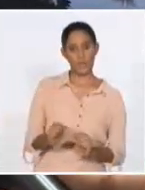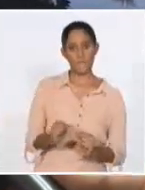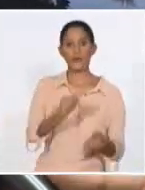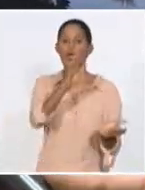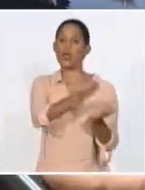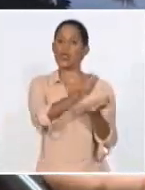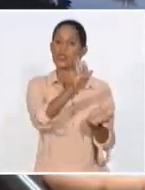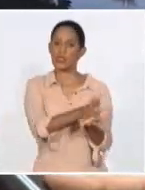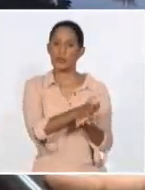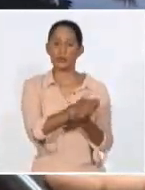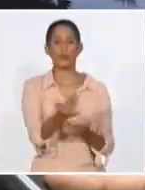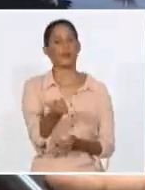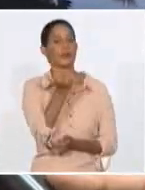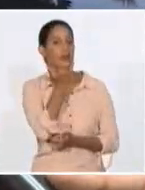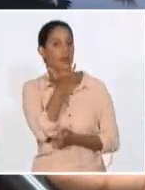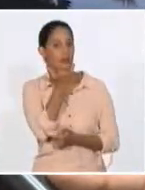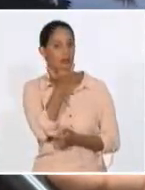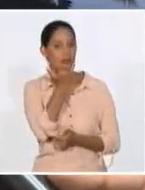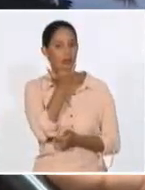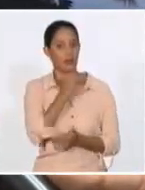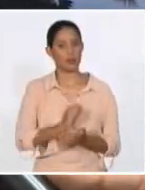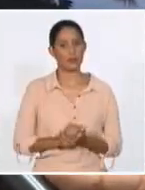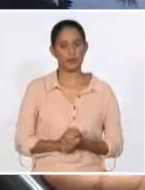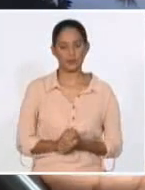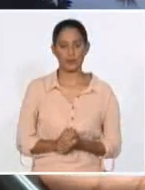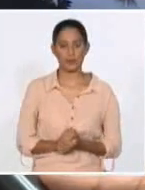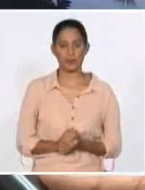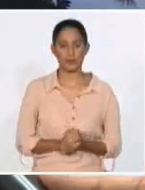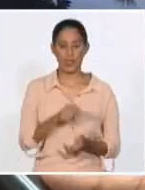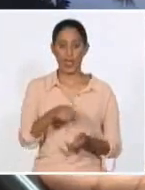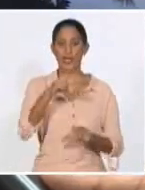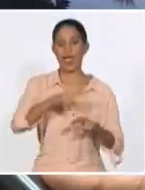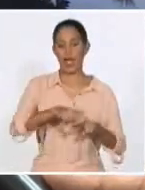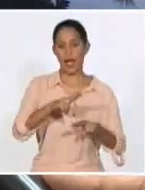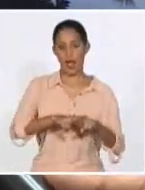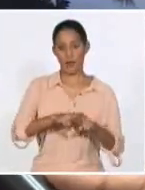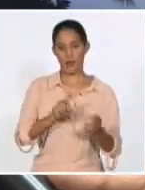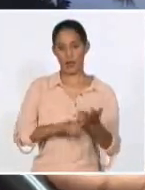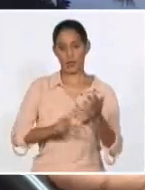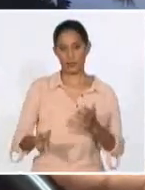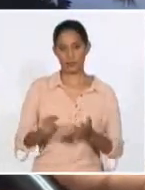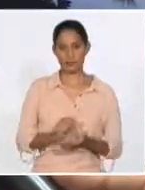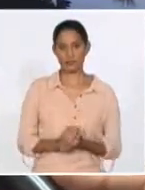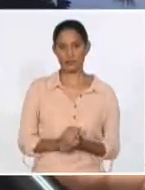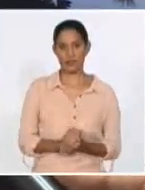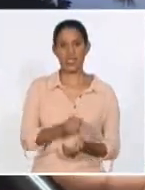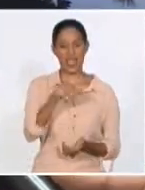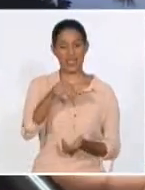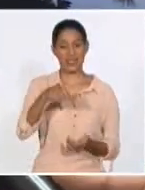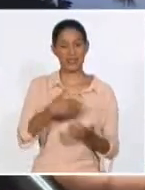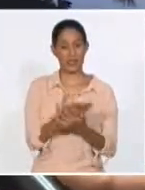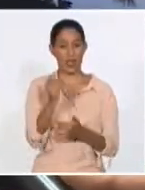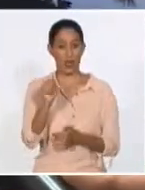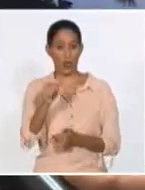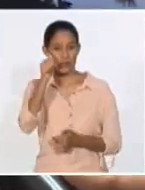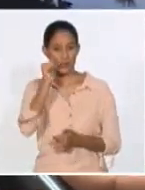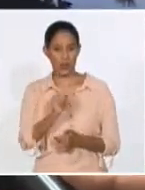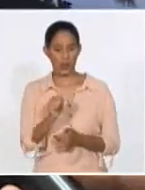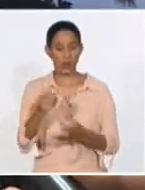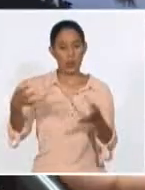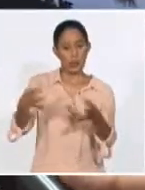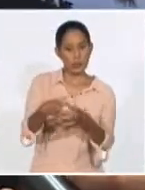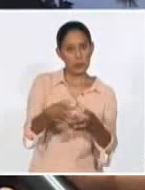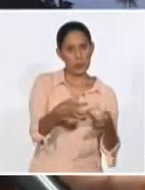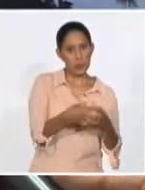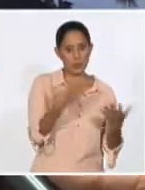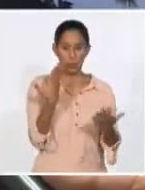la en Mariel y aquí en en la Habana Esa es la condición básica que tenemos para el día de hoy tenemos un grupo de unidades que está en